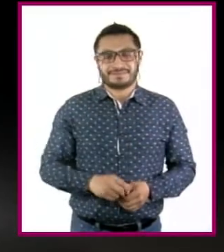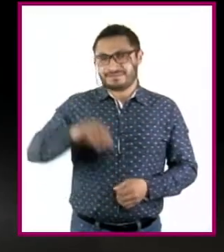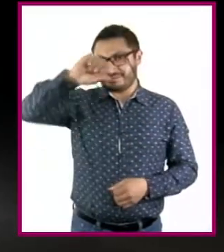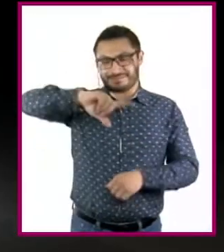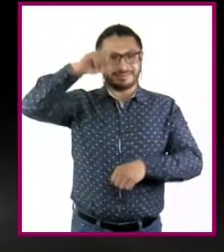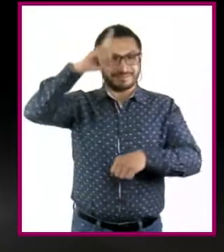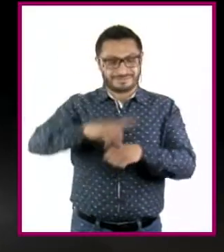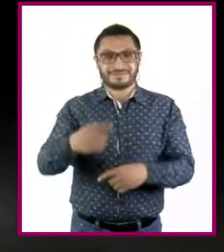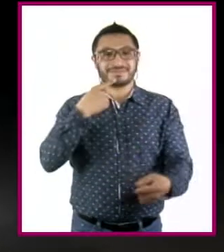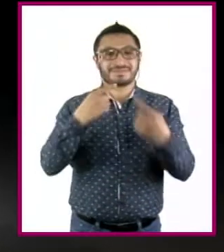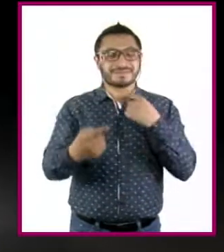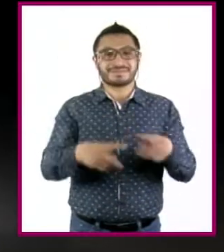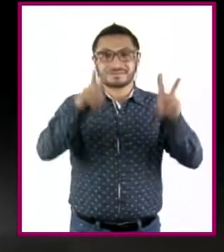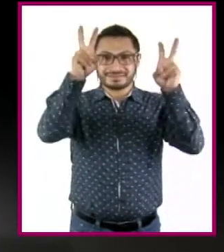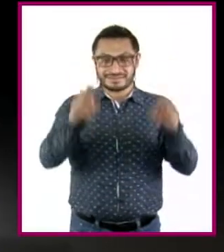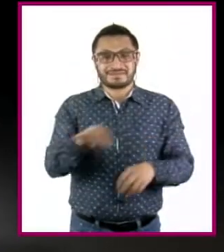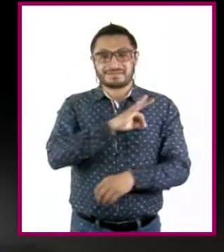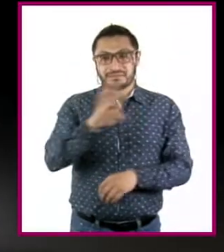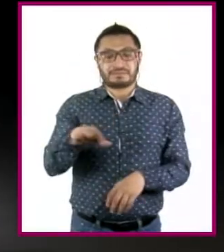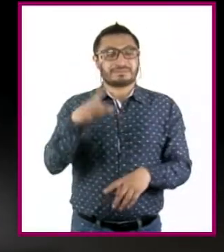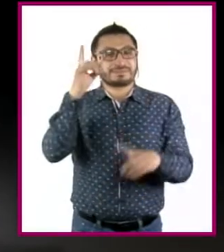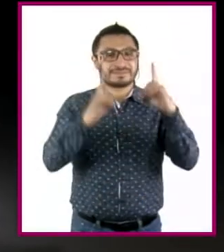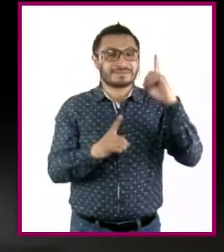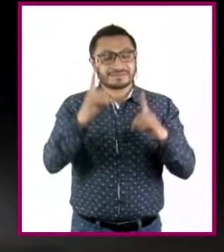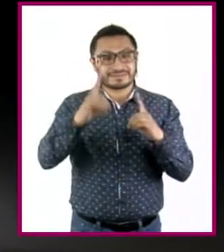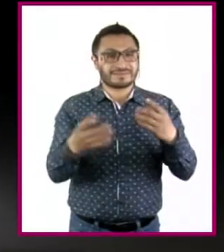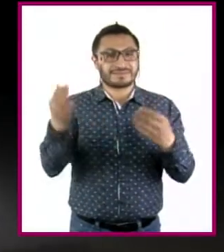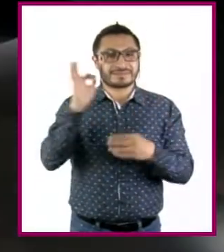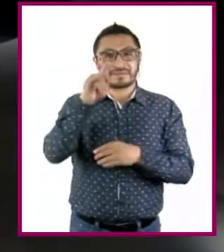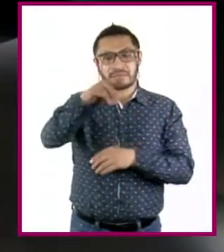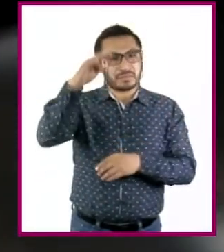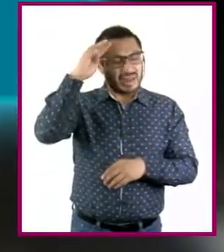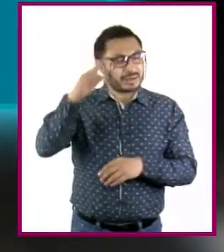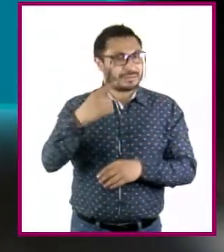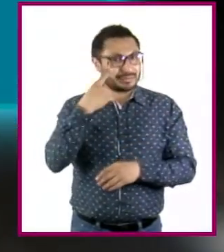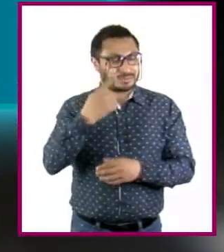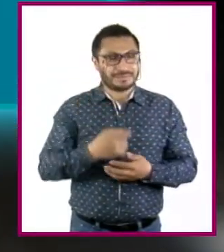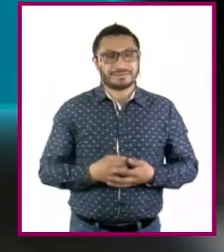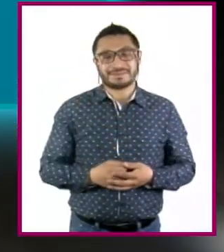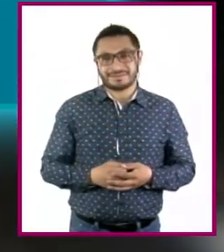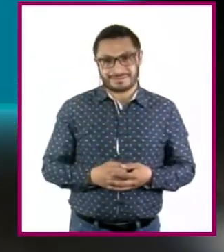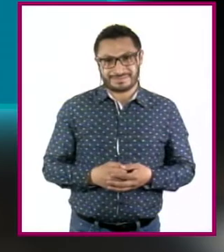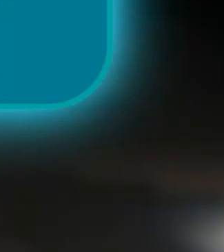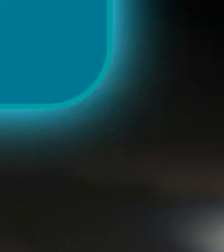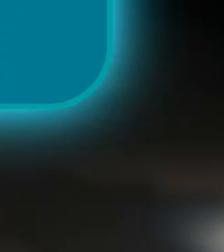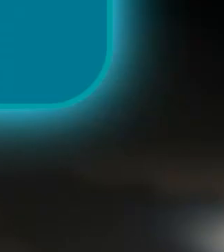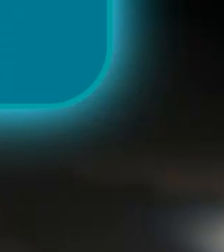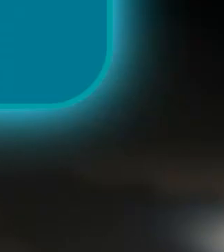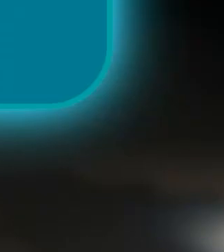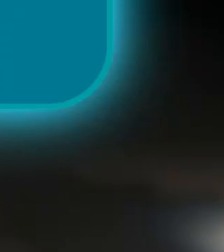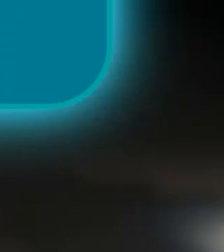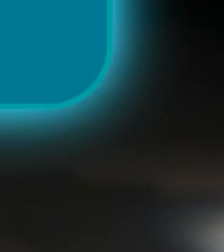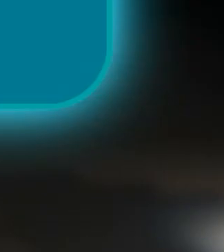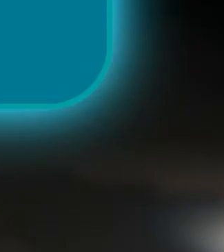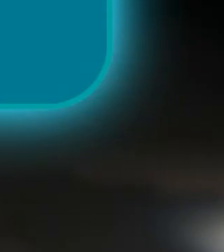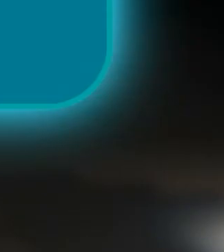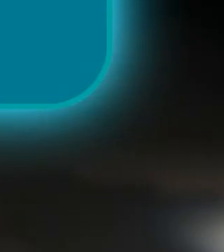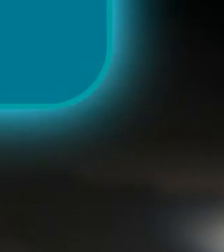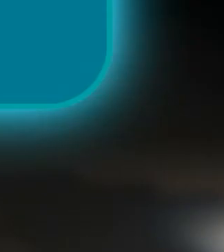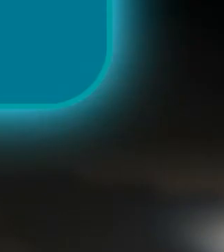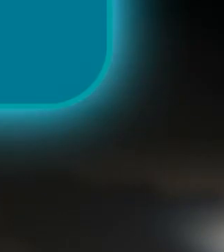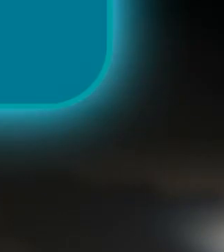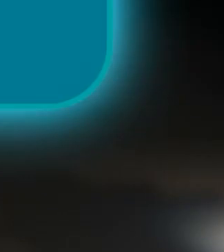hoy hablaremos de un tema que puede causar intriga si lo piensas un momento. ¿Te has preguntado alguna vez sobre la posibilidad de que